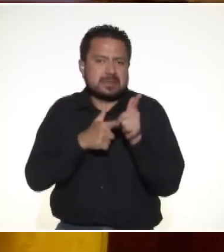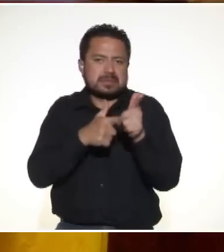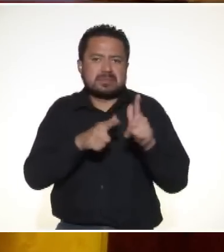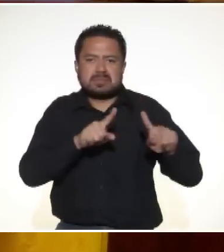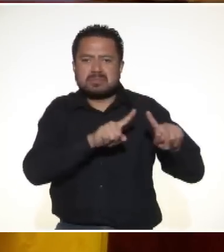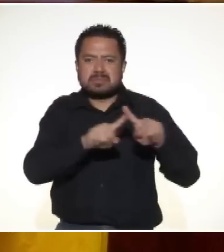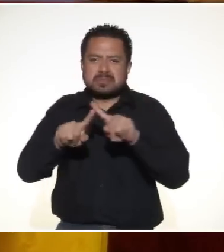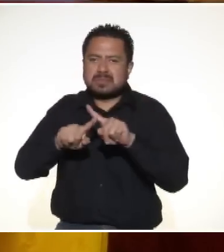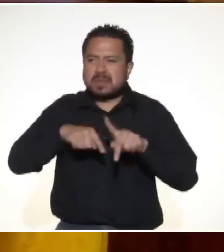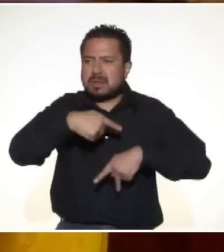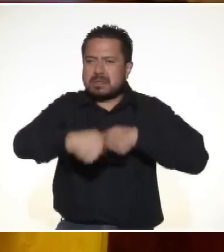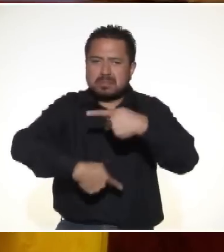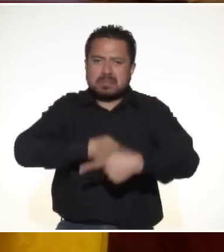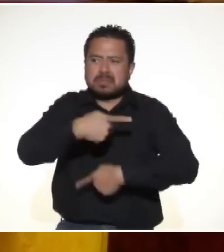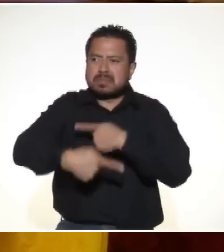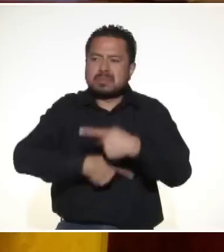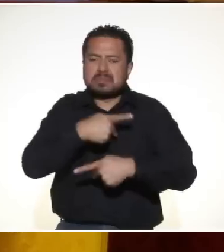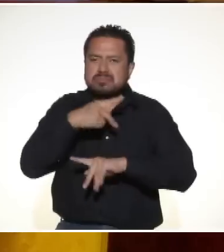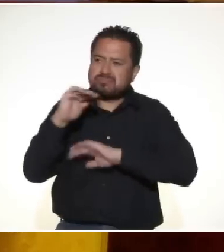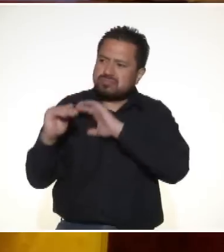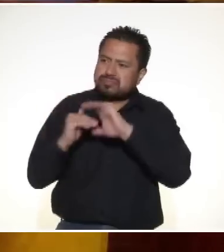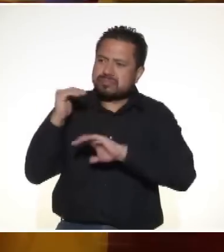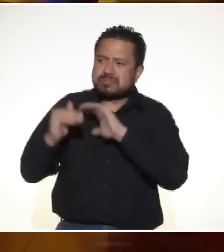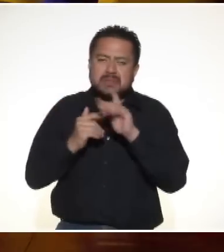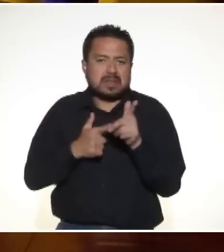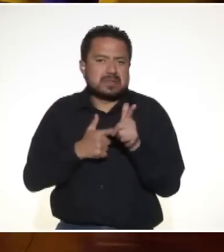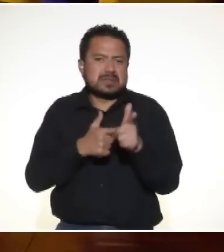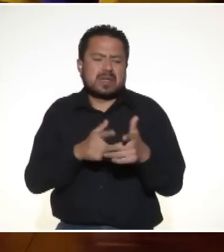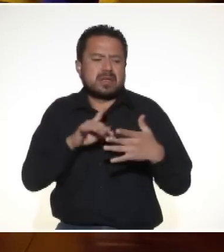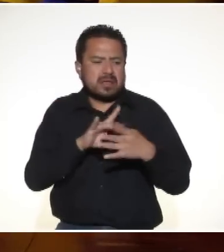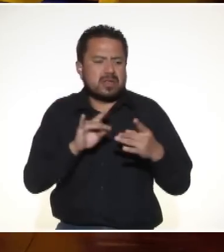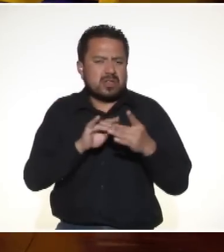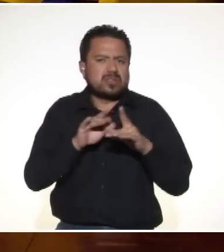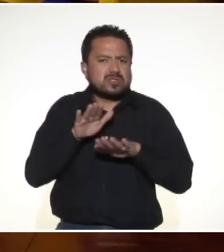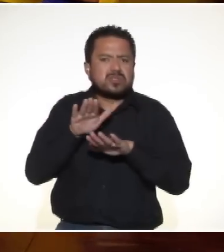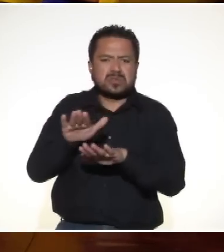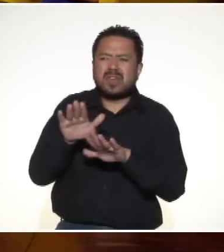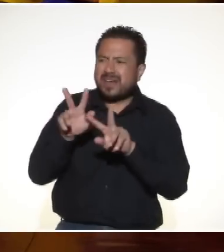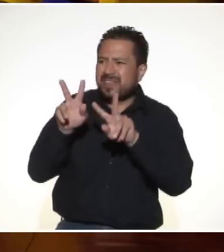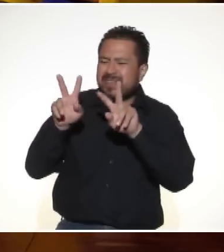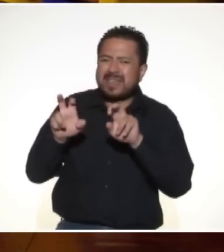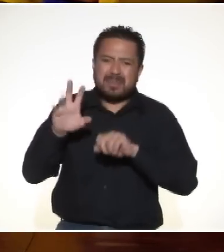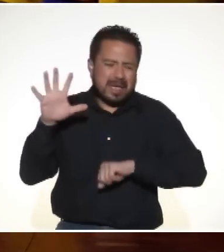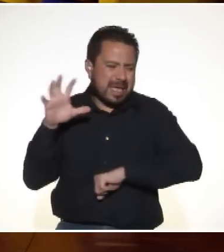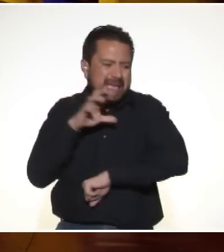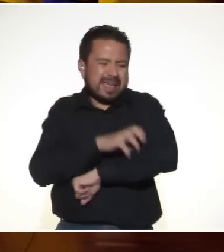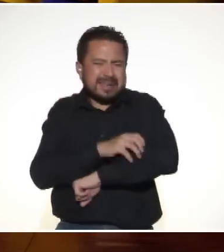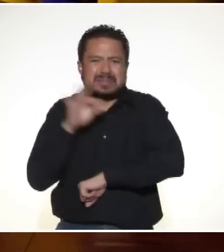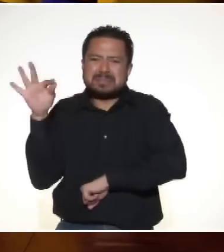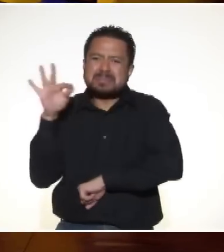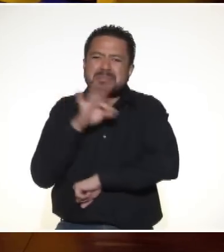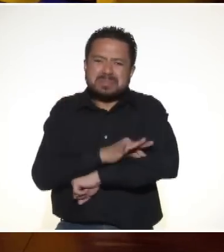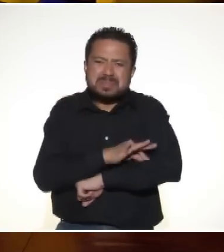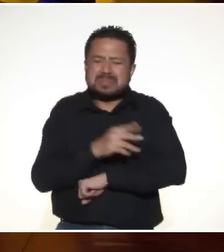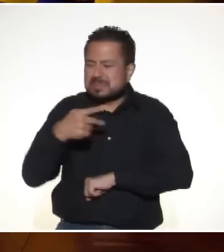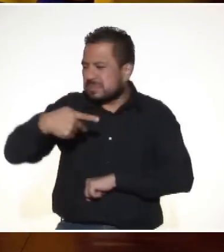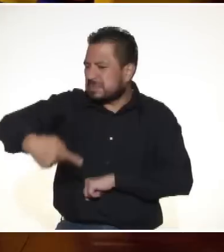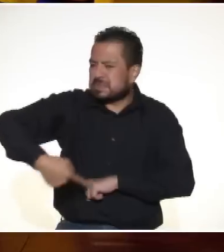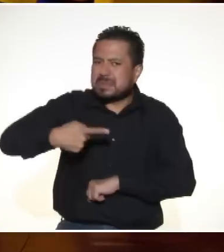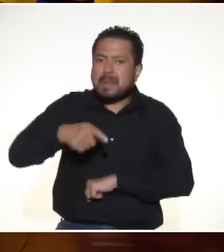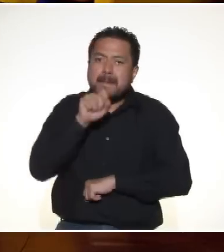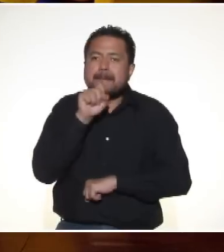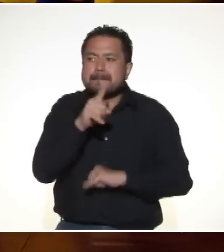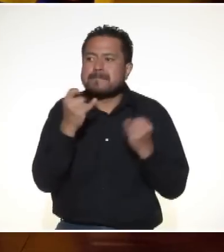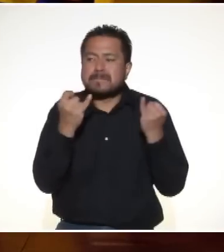múltiples preguntas que han llegado. Seguimos hablando un poco sobre el asunto de las mordeduras y piquetes. Nos preguntaban